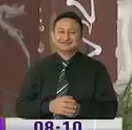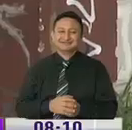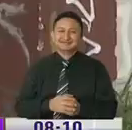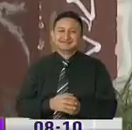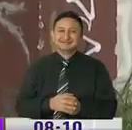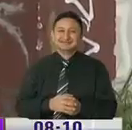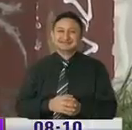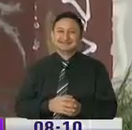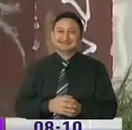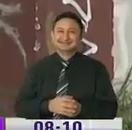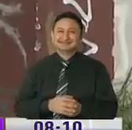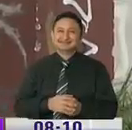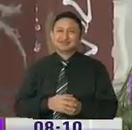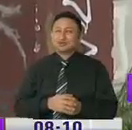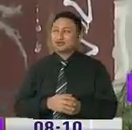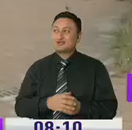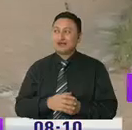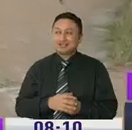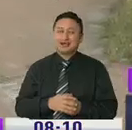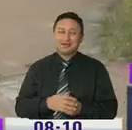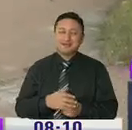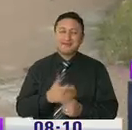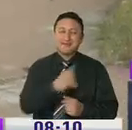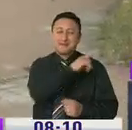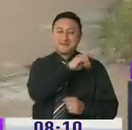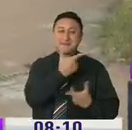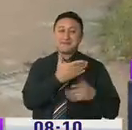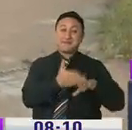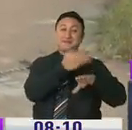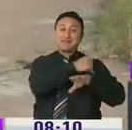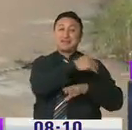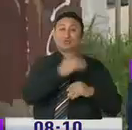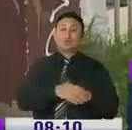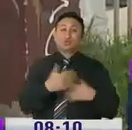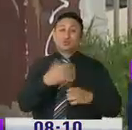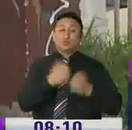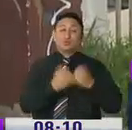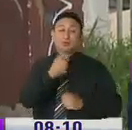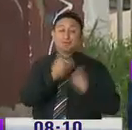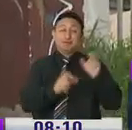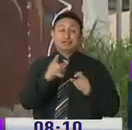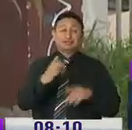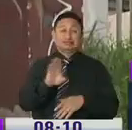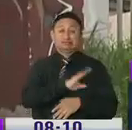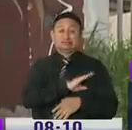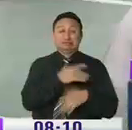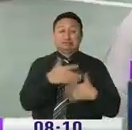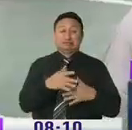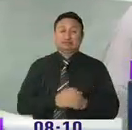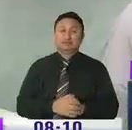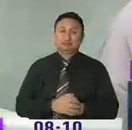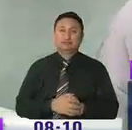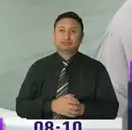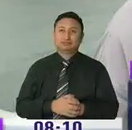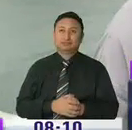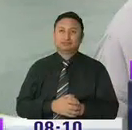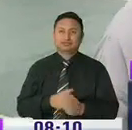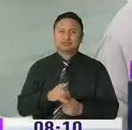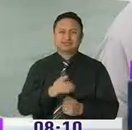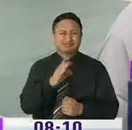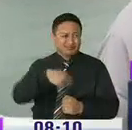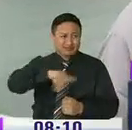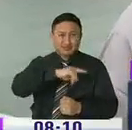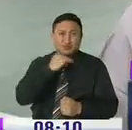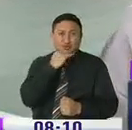lugar en noviembre del 2013, ha sido el causante de varios malestares para los moradores. Está una cochinada, todo